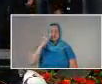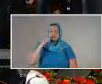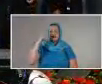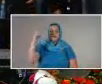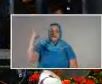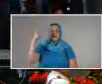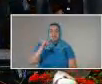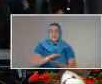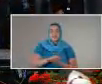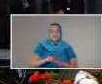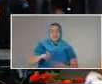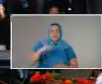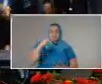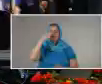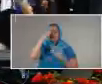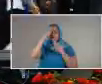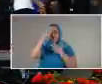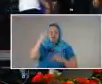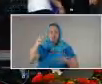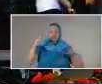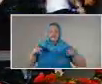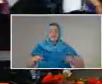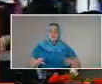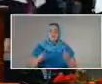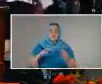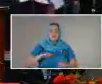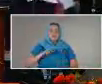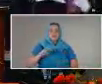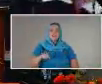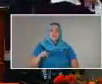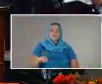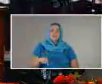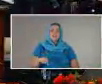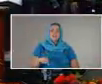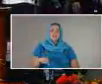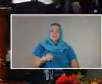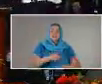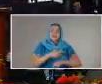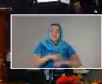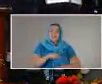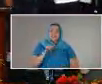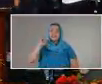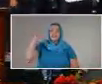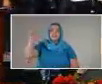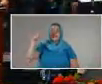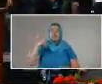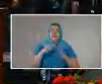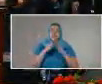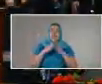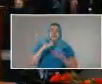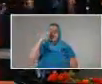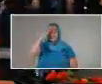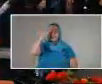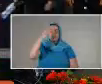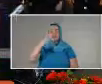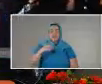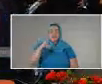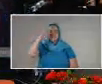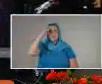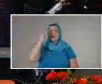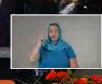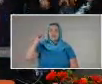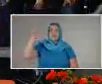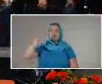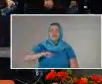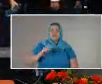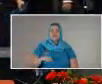gracias por el privilegio de estar en esta tarde en tu casa, Señor. Gracias, Padre, porque tú estás aquí. Gracias, Señor,